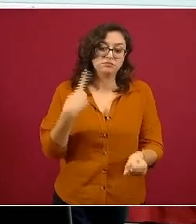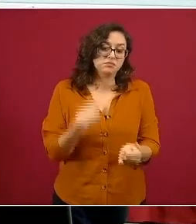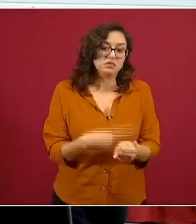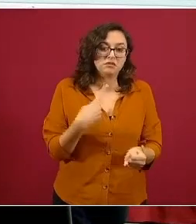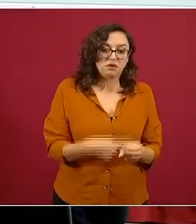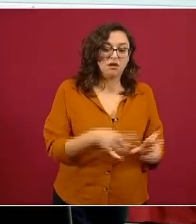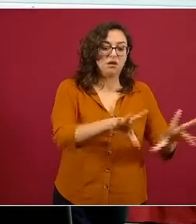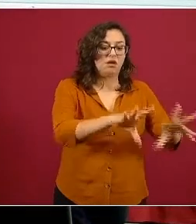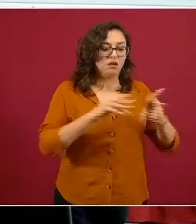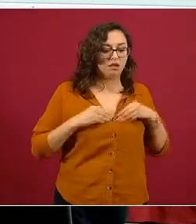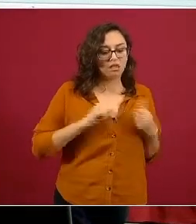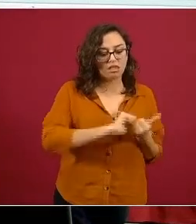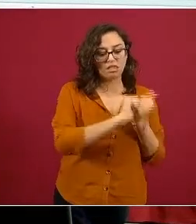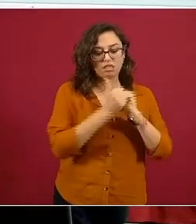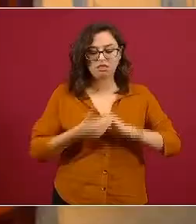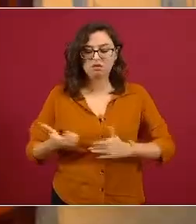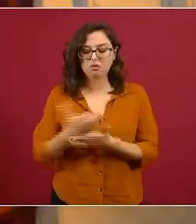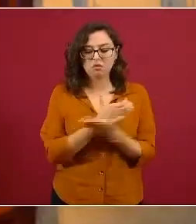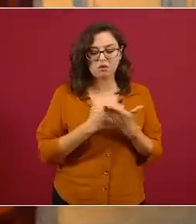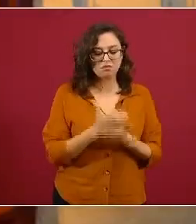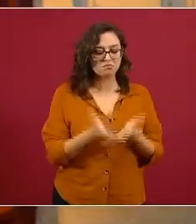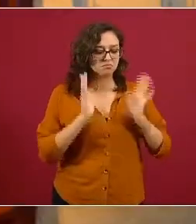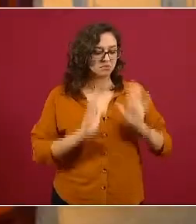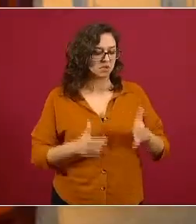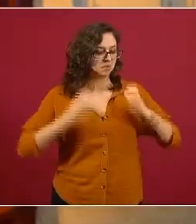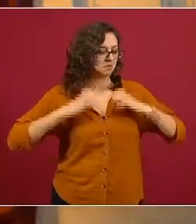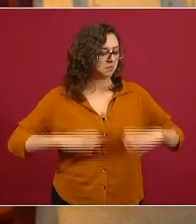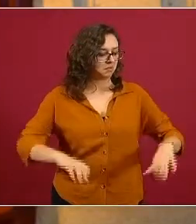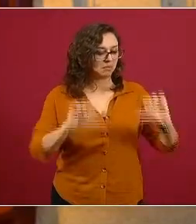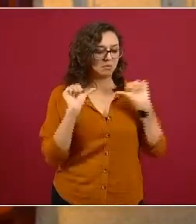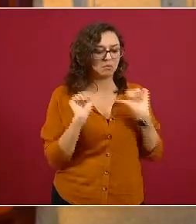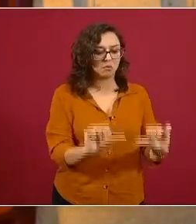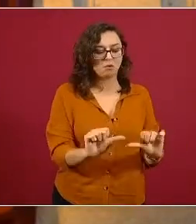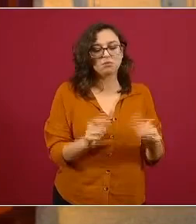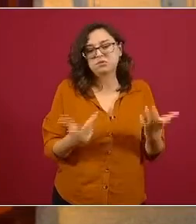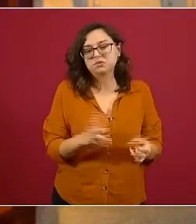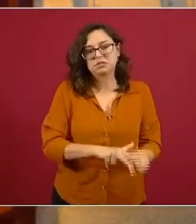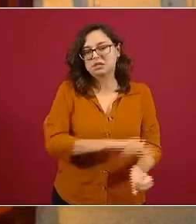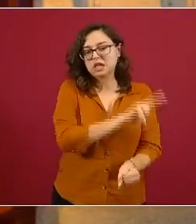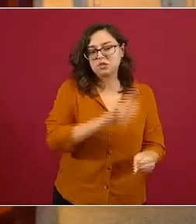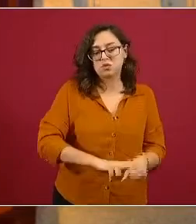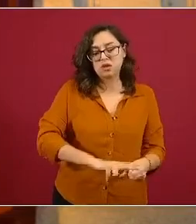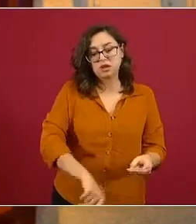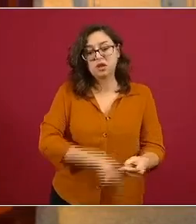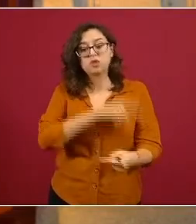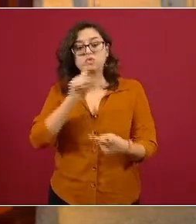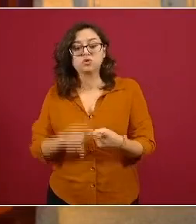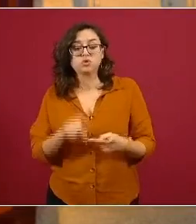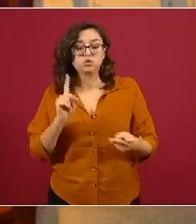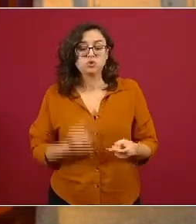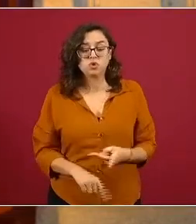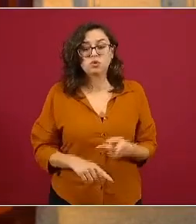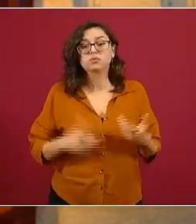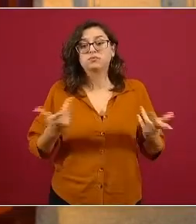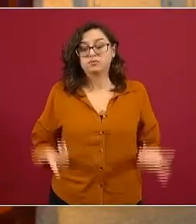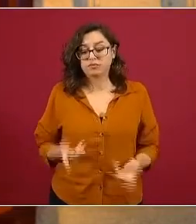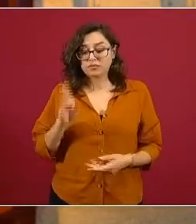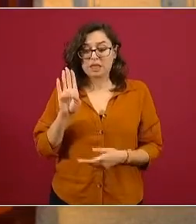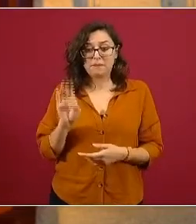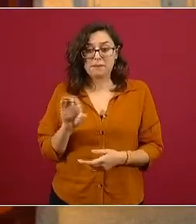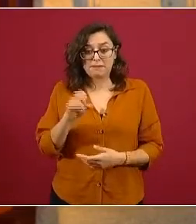natural, o que la madre a través de la placenta o a través de la lactancia materna transmita anticuerpos ya